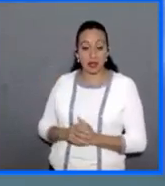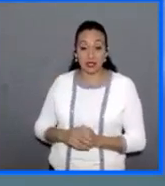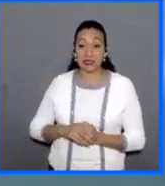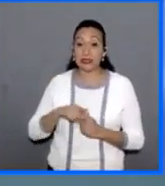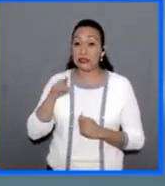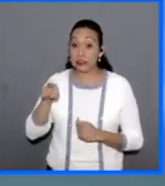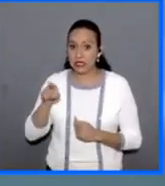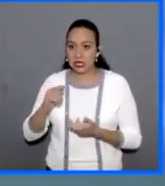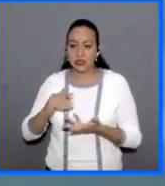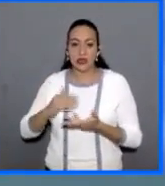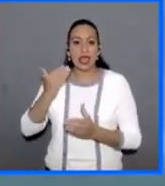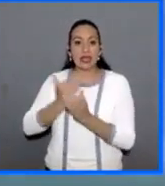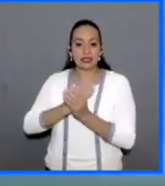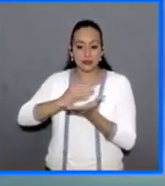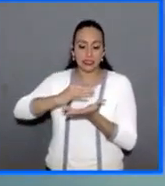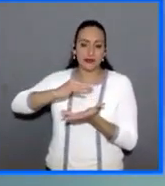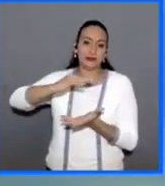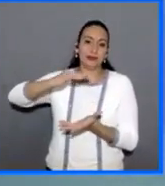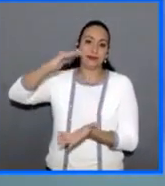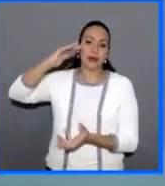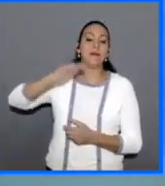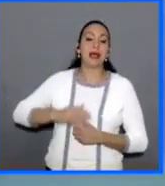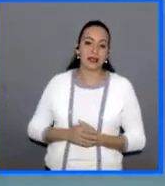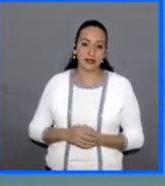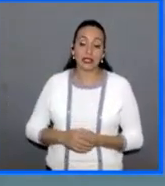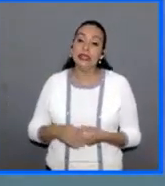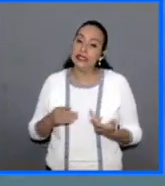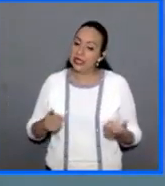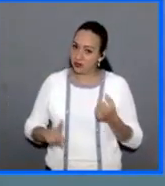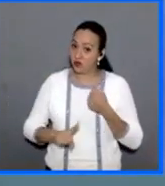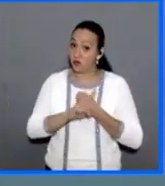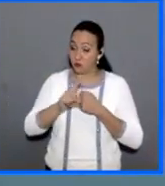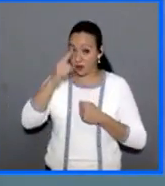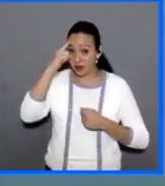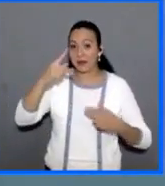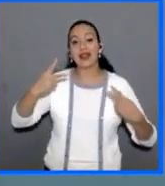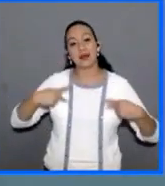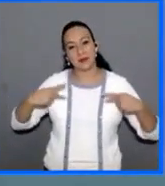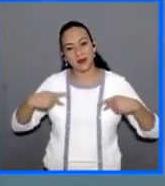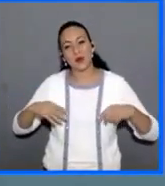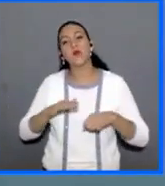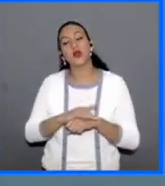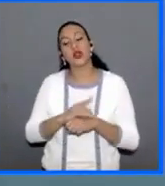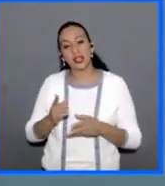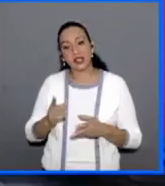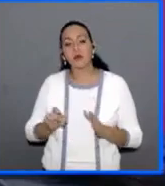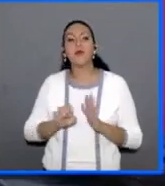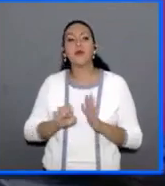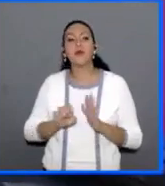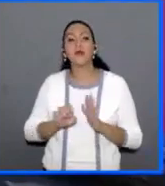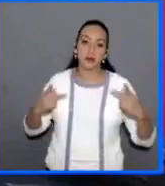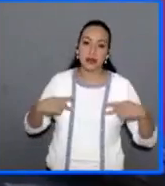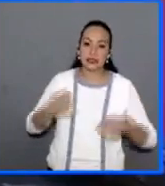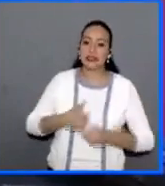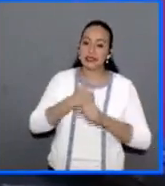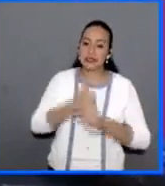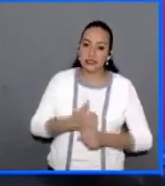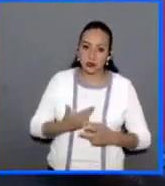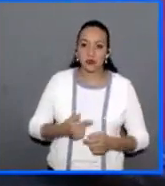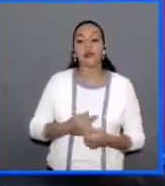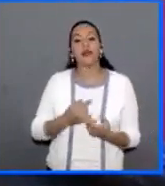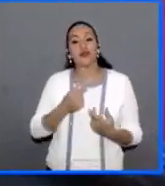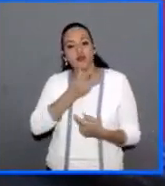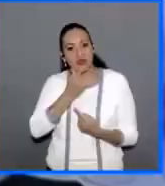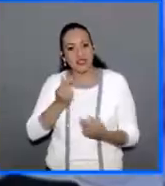de expedientes y afecta de forma directa a los justiciables, en especial a los más vulnerables. Recordó que el acceso efectivo